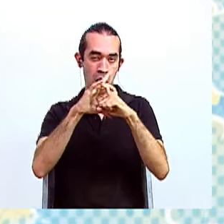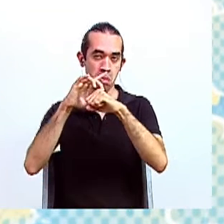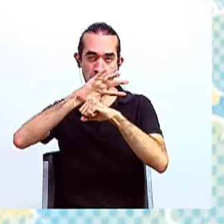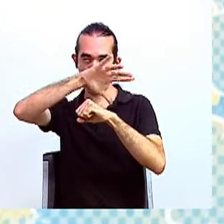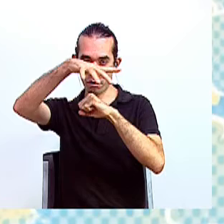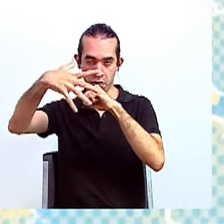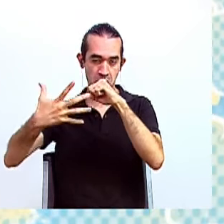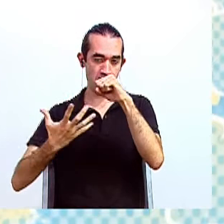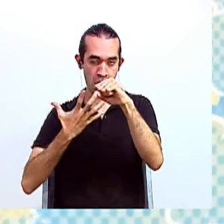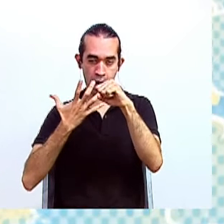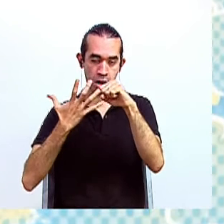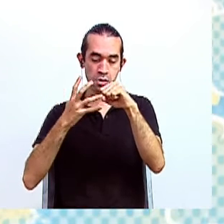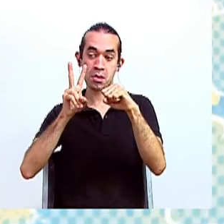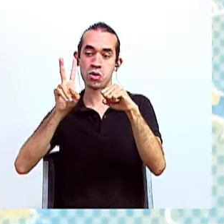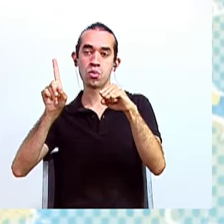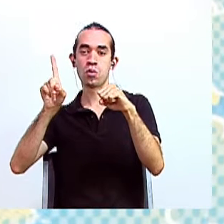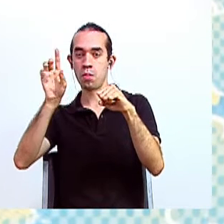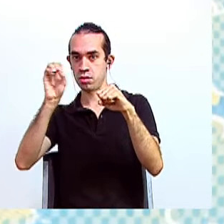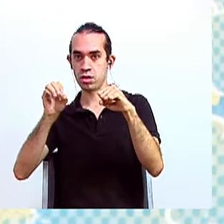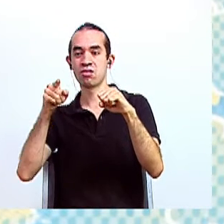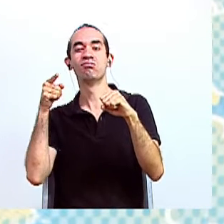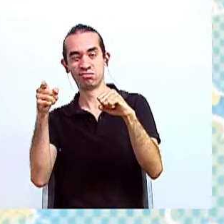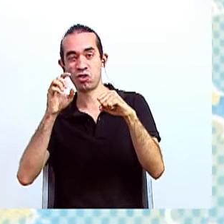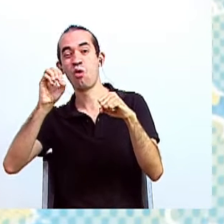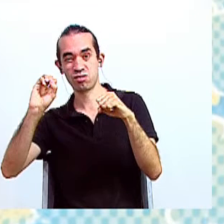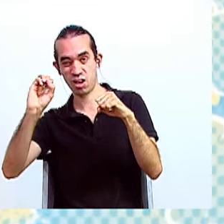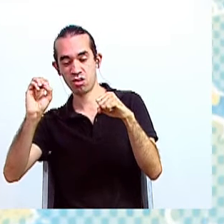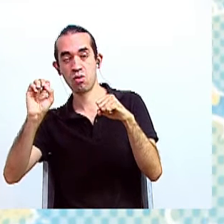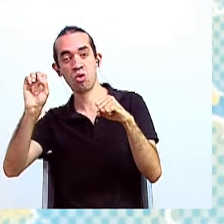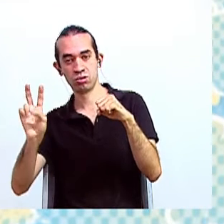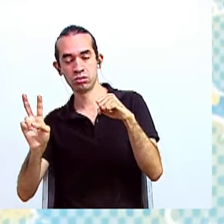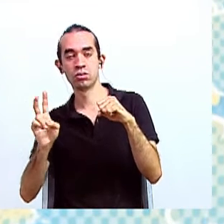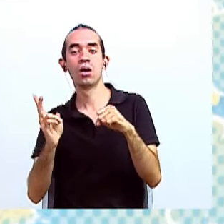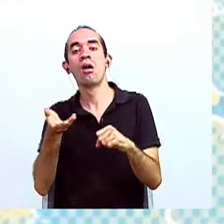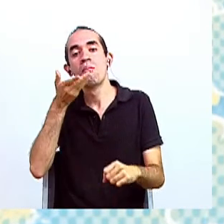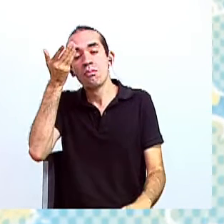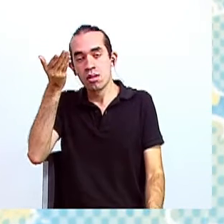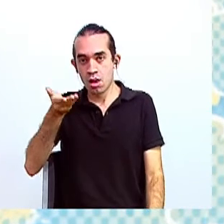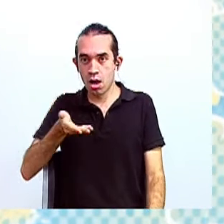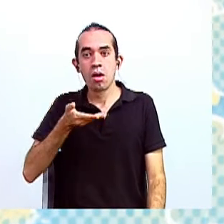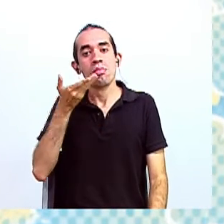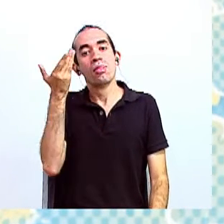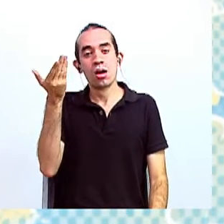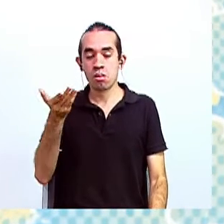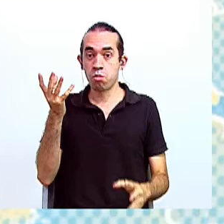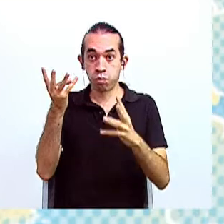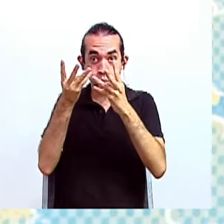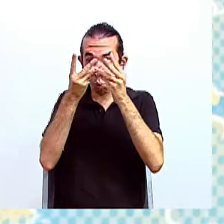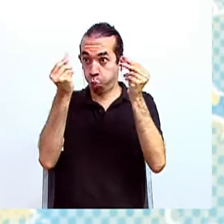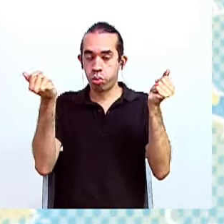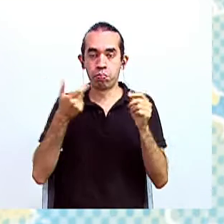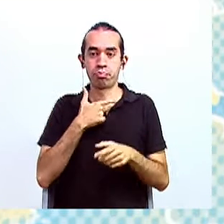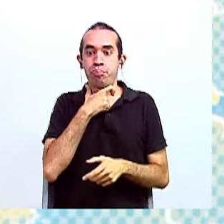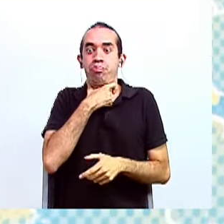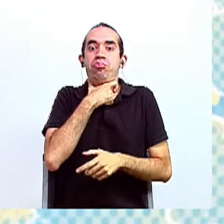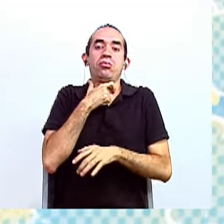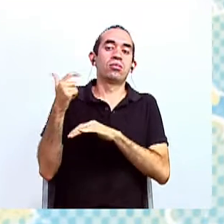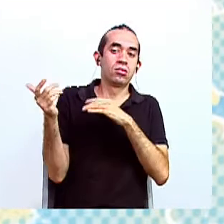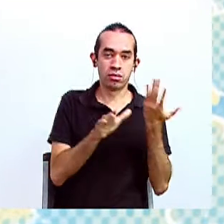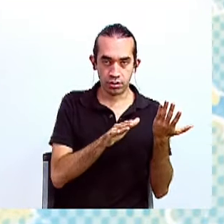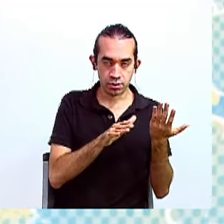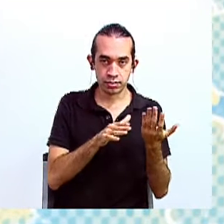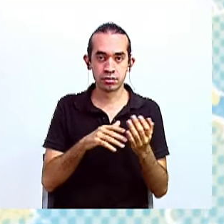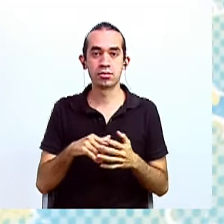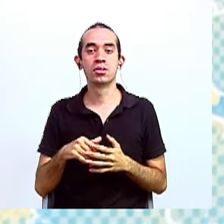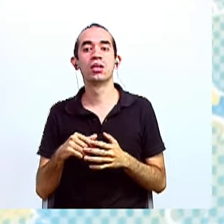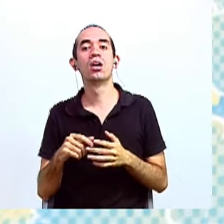atmósfera, o sea, muy abundante. Es el gas que respiramos. Obviamente, si no hubiera este gas en la atmósfera, nos morimos. Y